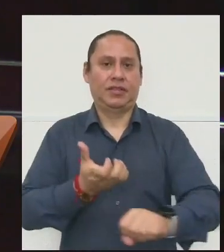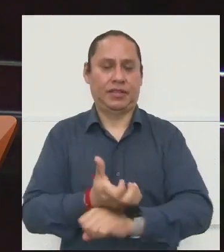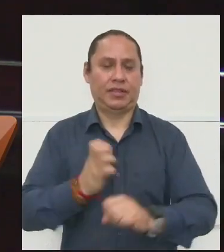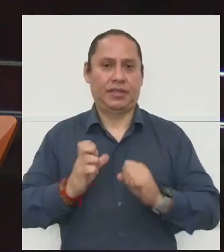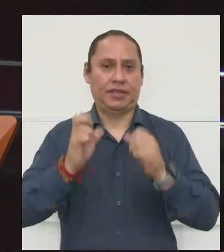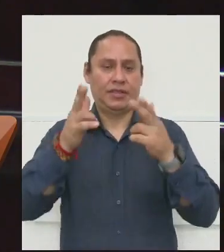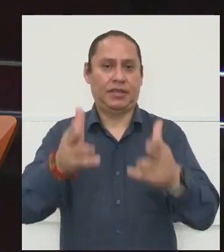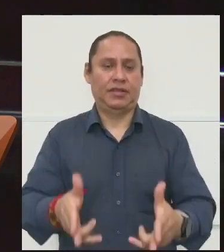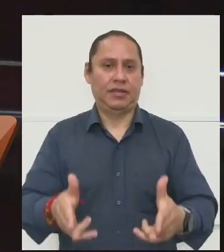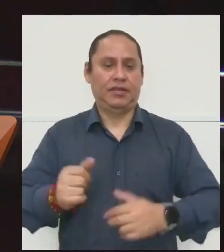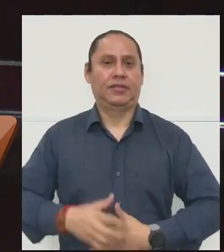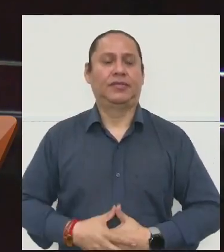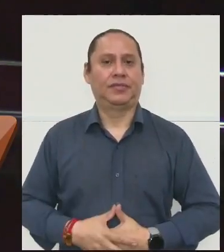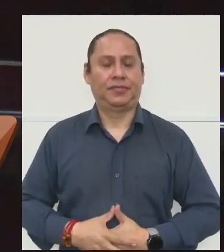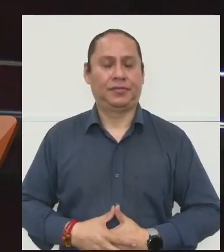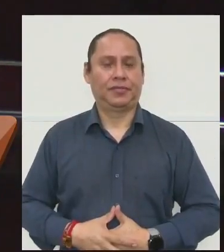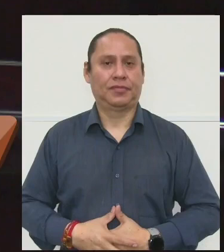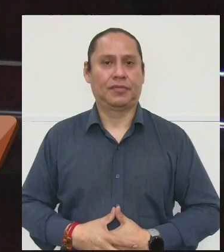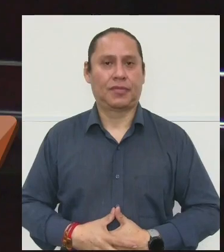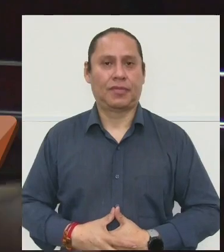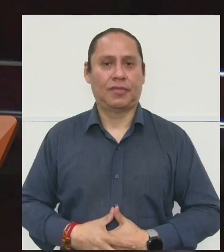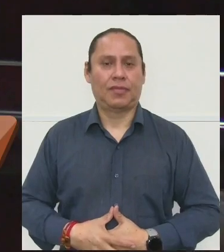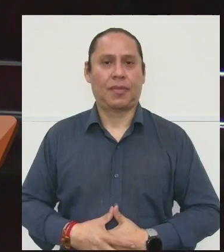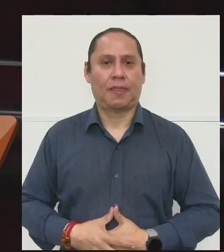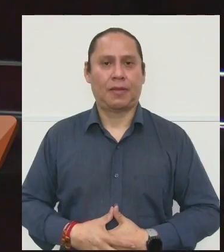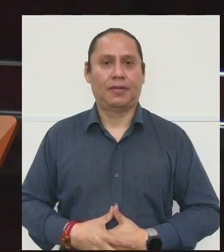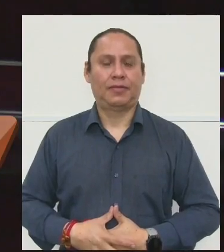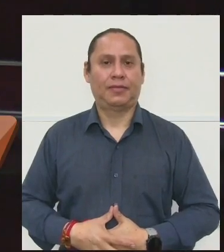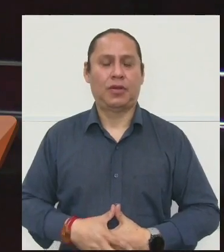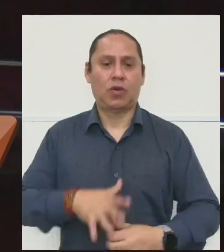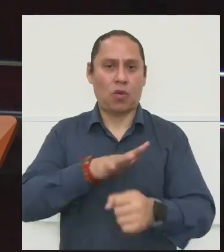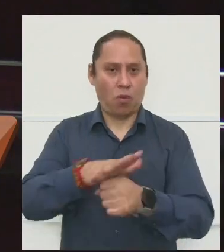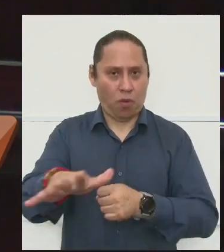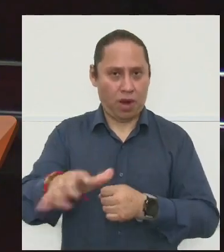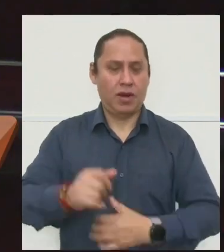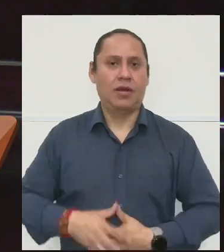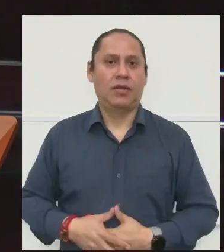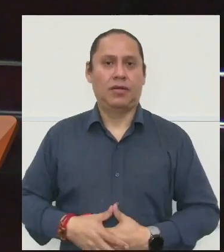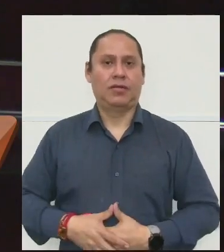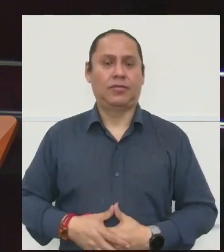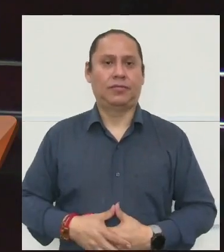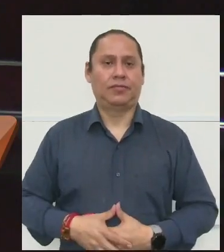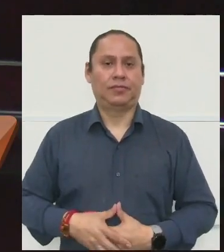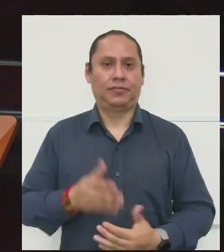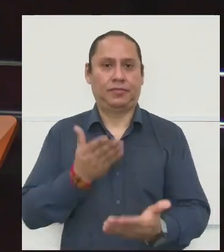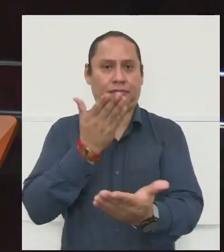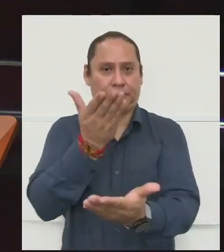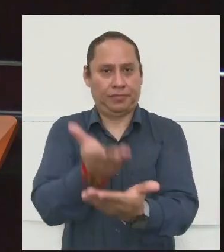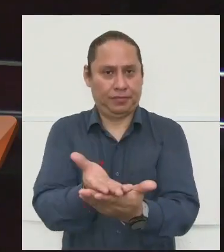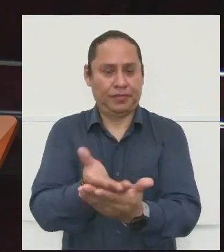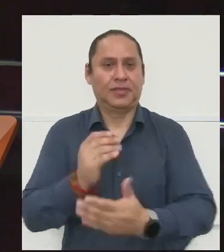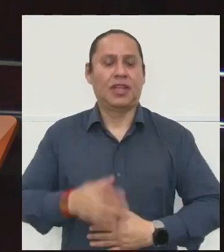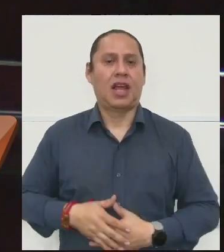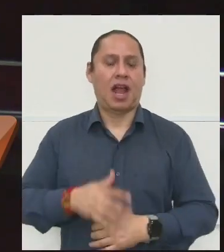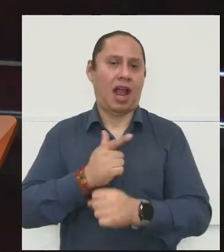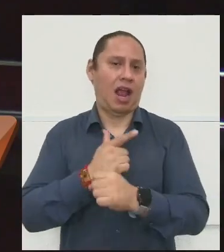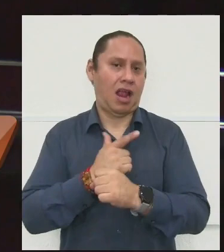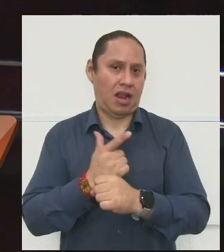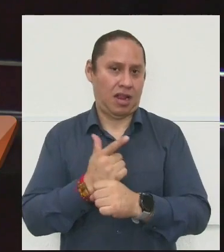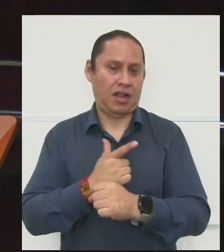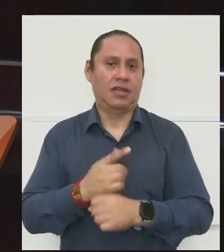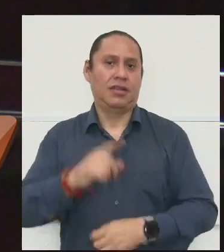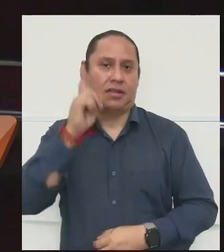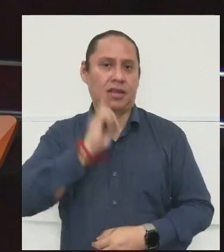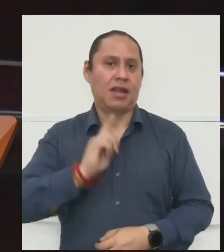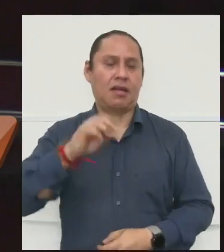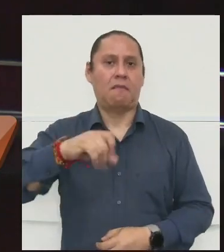justicia y del Consejo de la judicatura por medio del cual propone a la licenciada María de lo